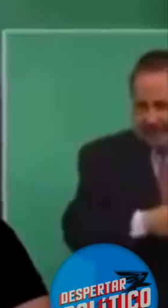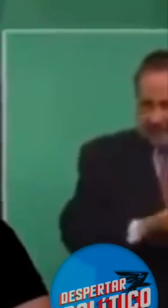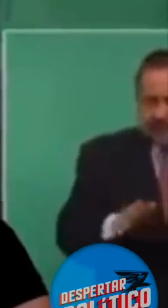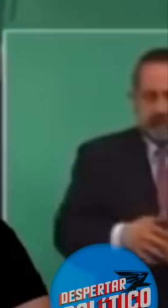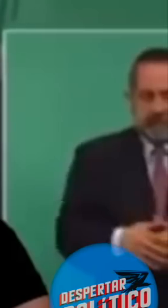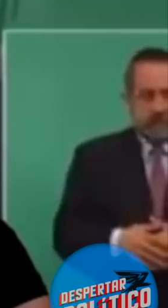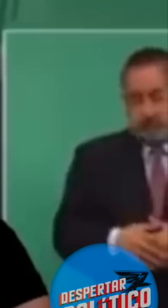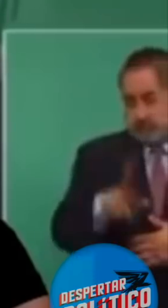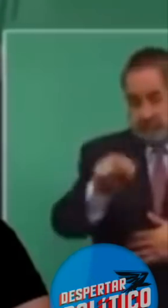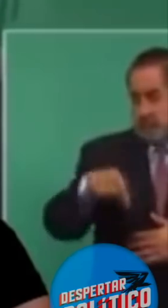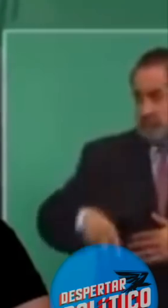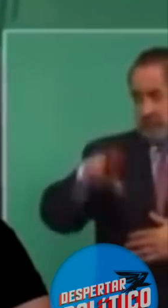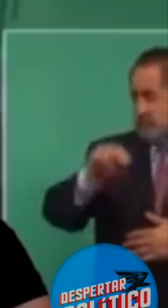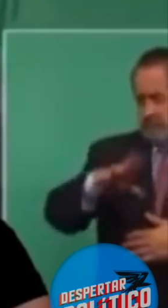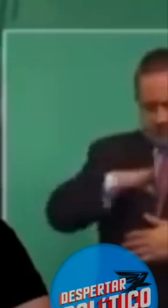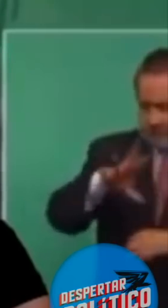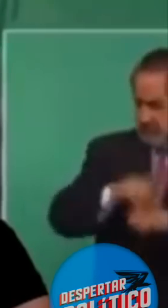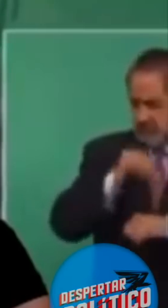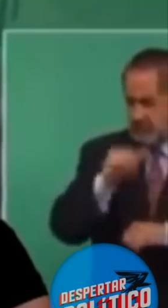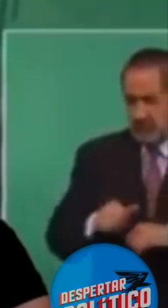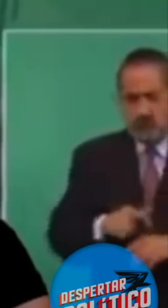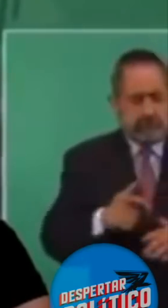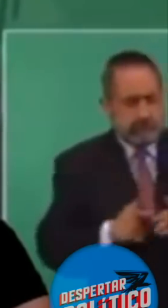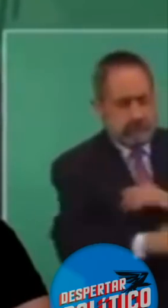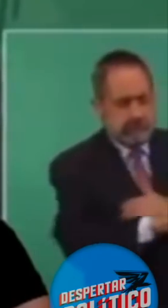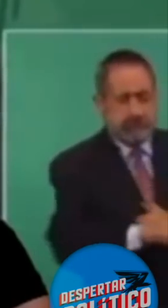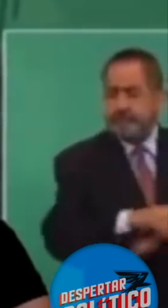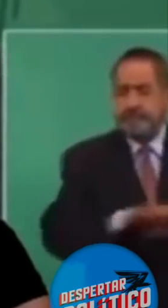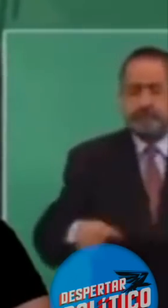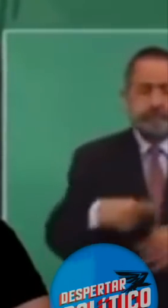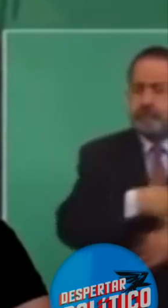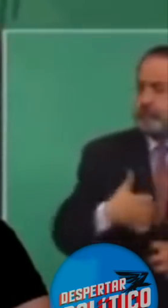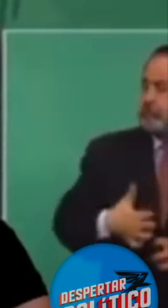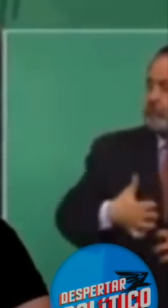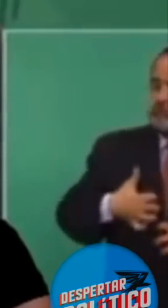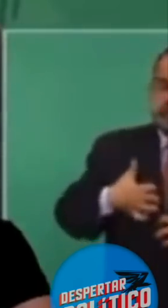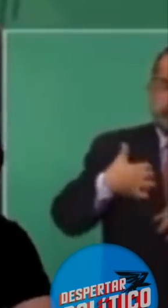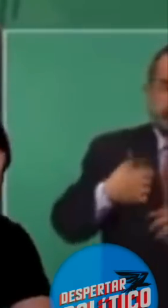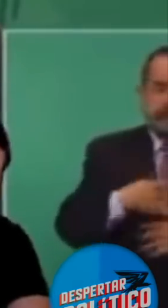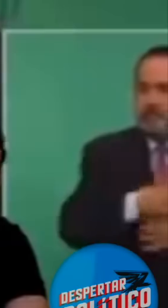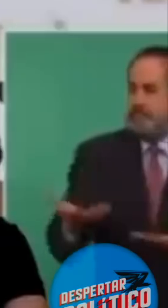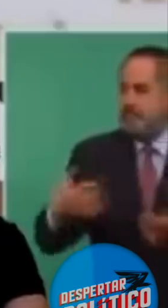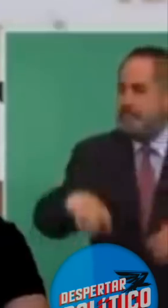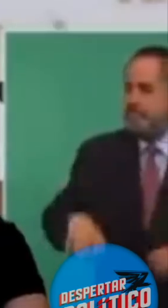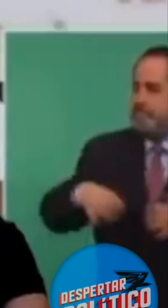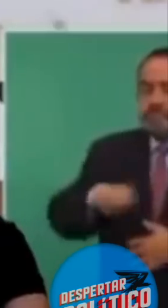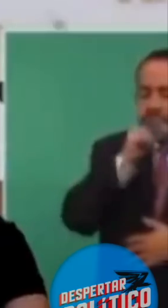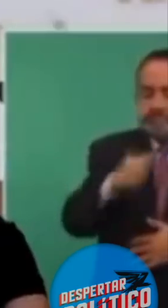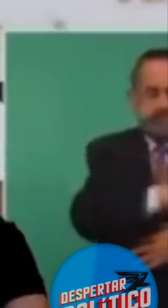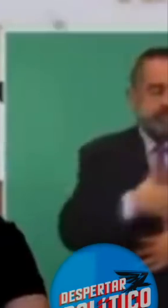no se permite, que eso es lo que más les molesta, el atraco,